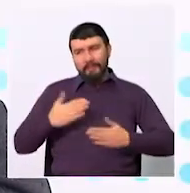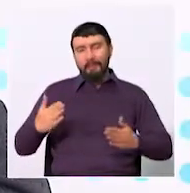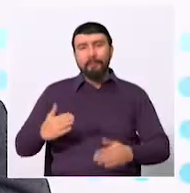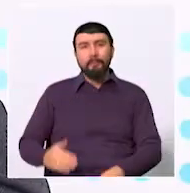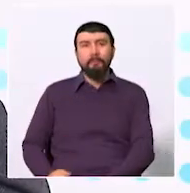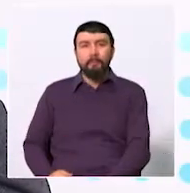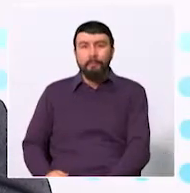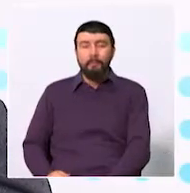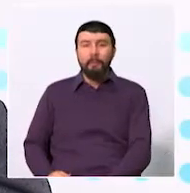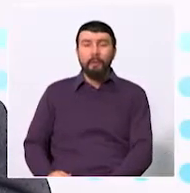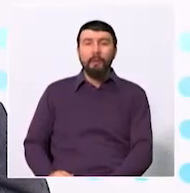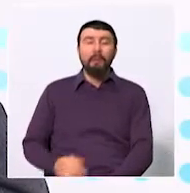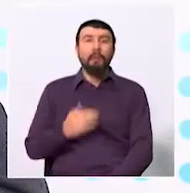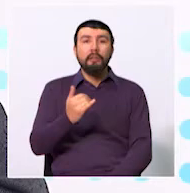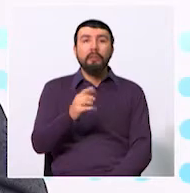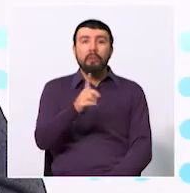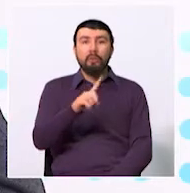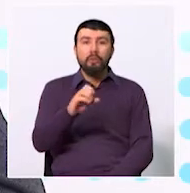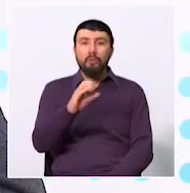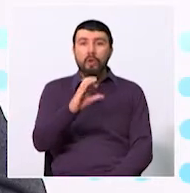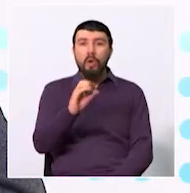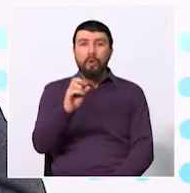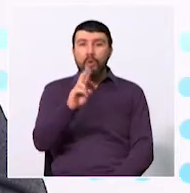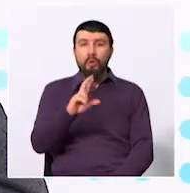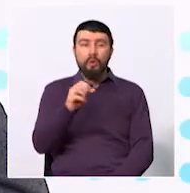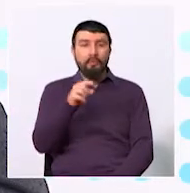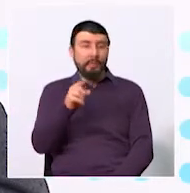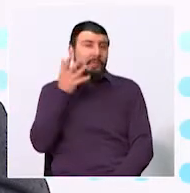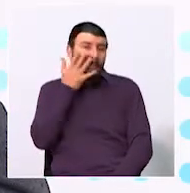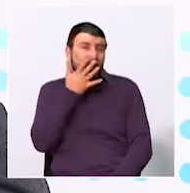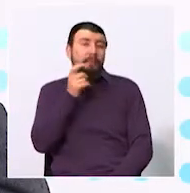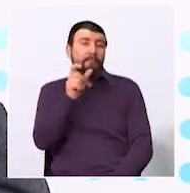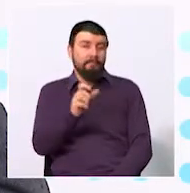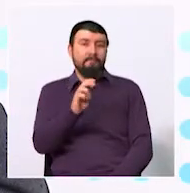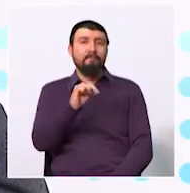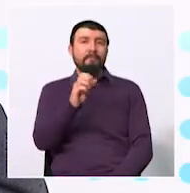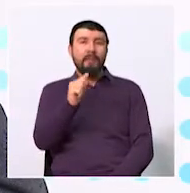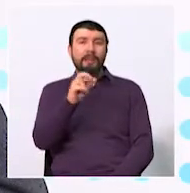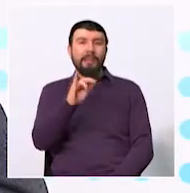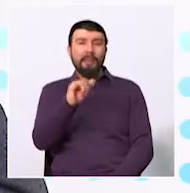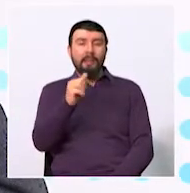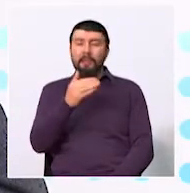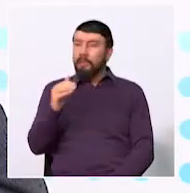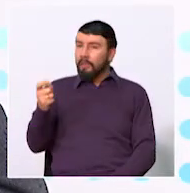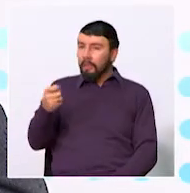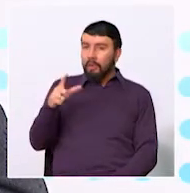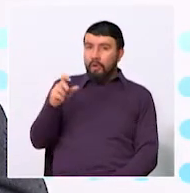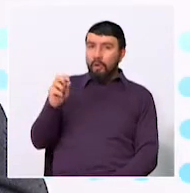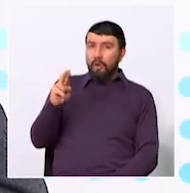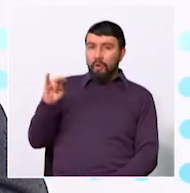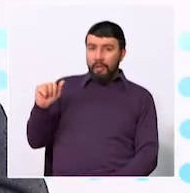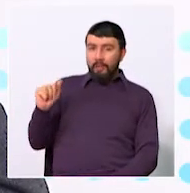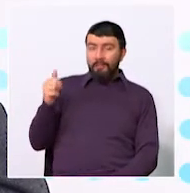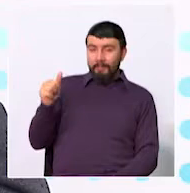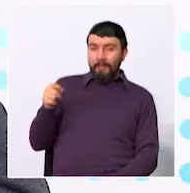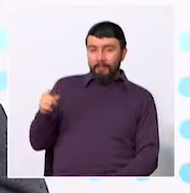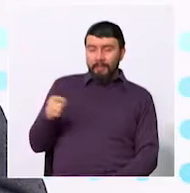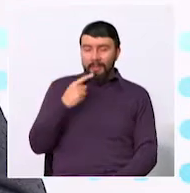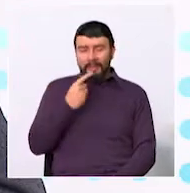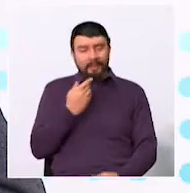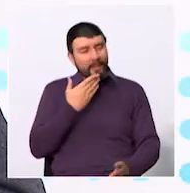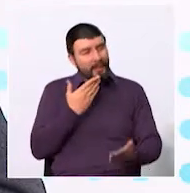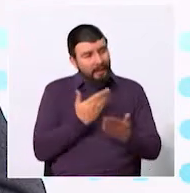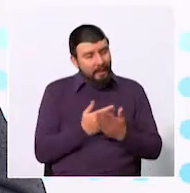saludos desde el socorro santander maría cecilia también gloria de dupont escoba gracias doctor rojas por